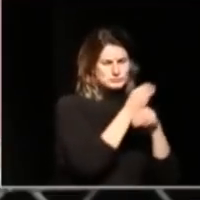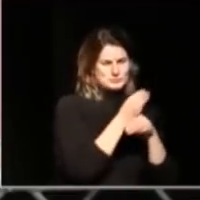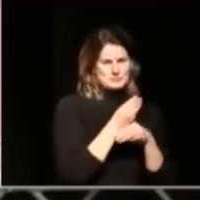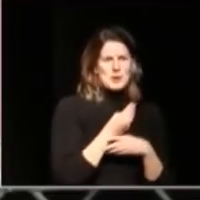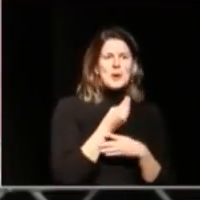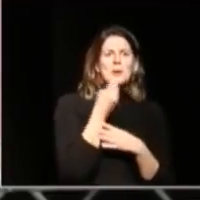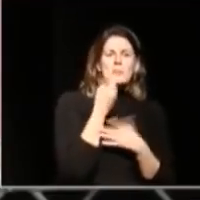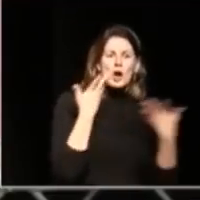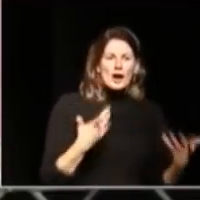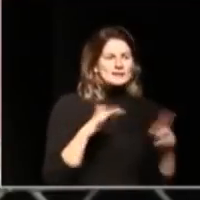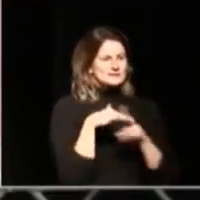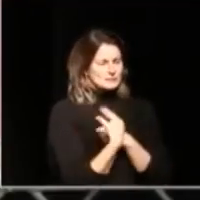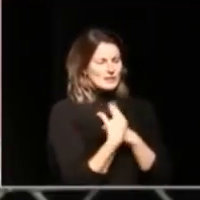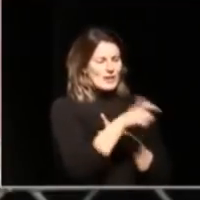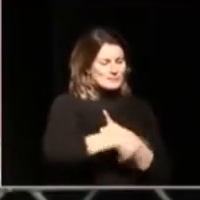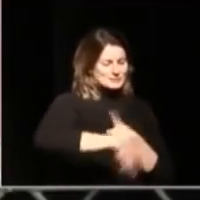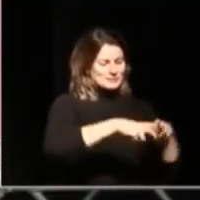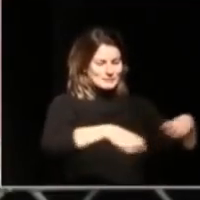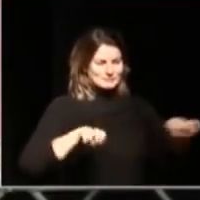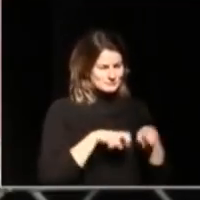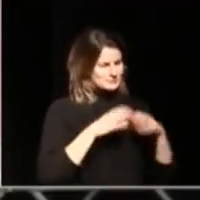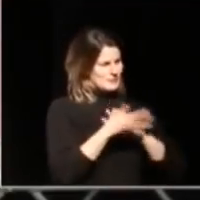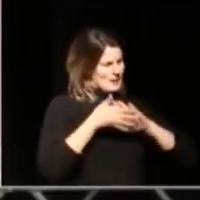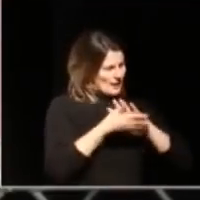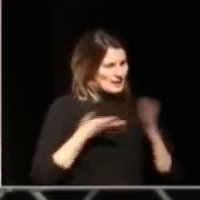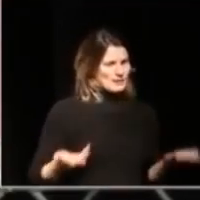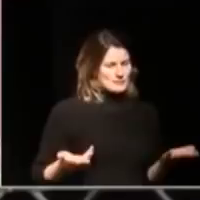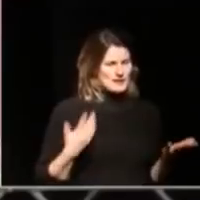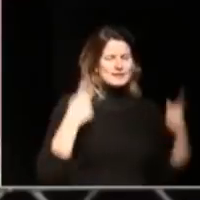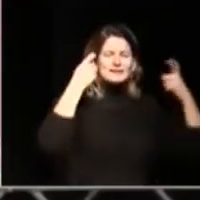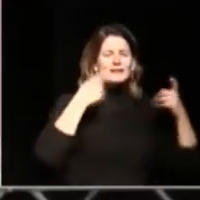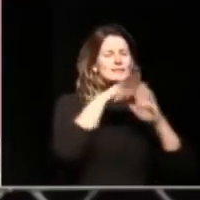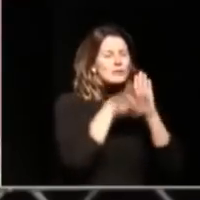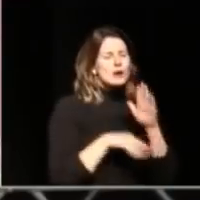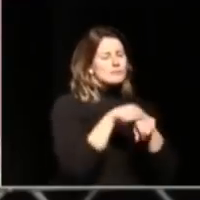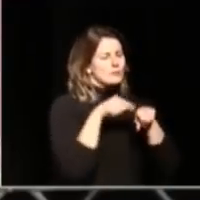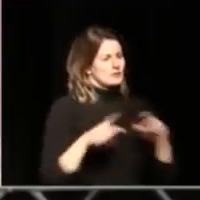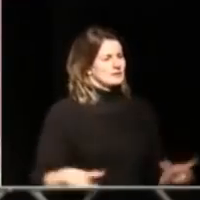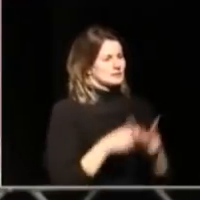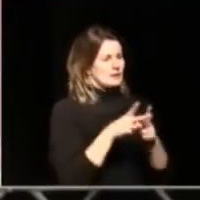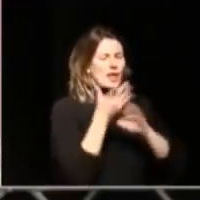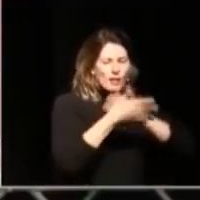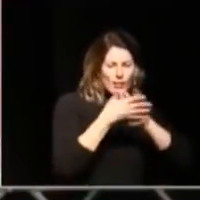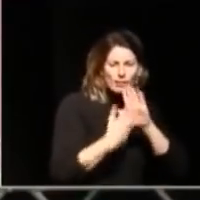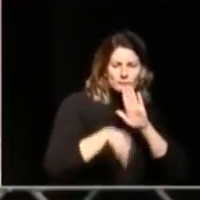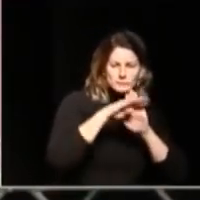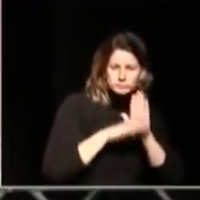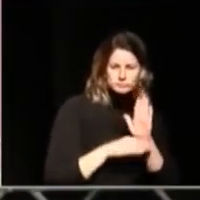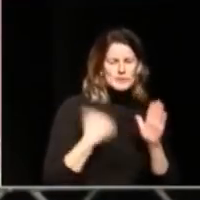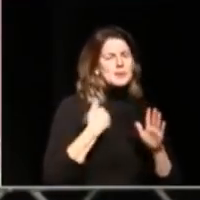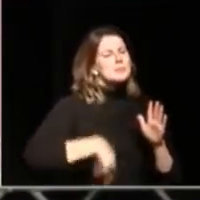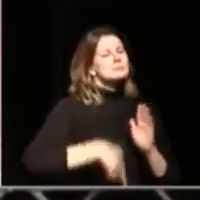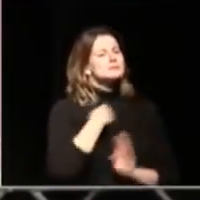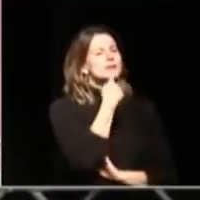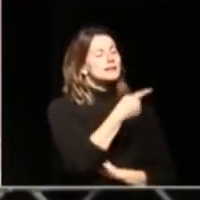sensato en este momento sentar a los que piensan diferente y acordar un programa de políticas sociales? lo que vimos en el